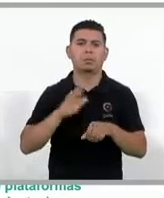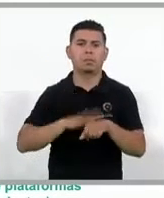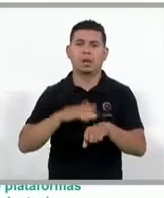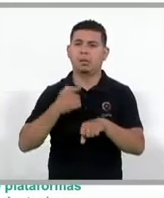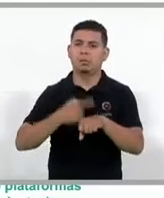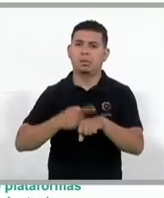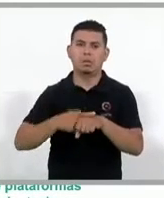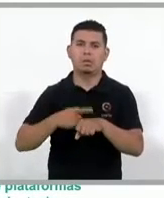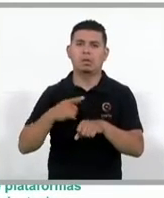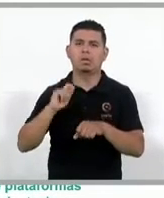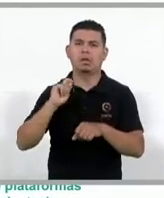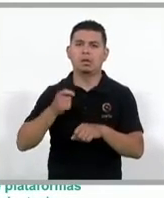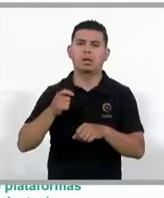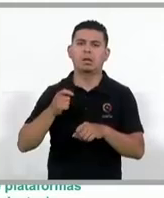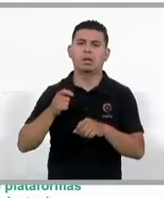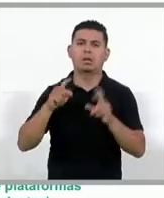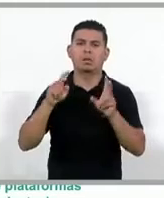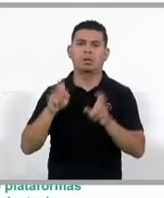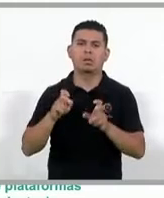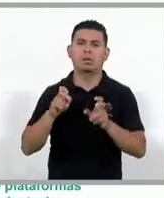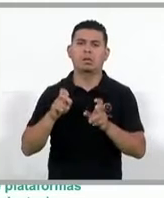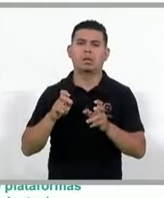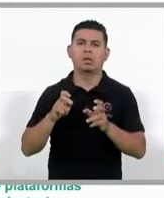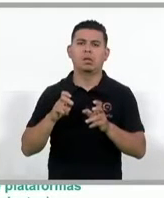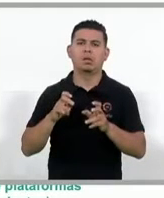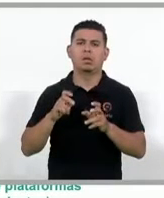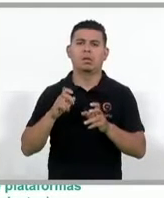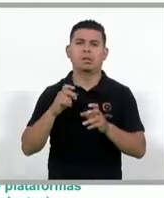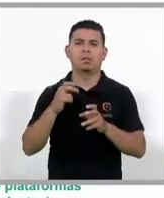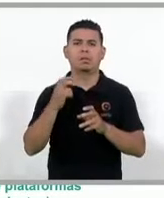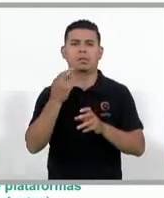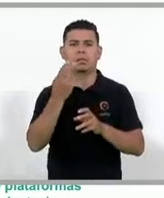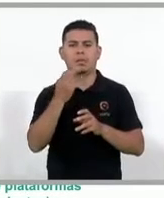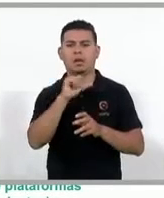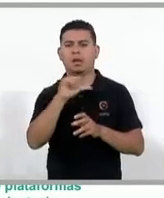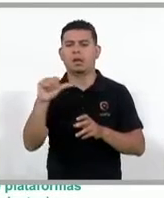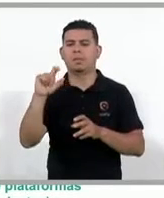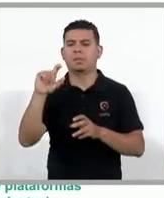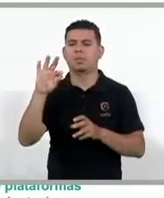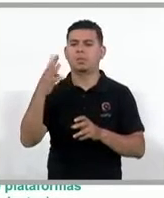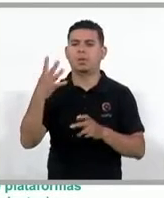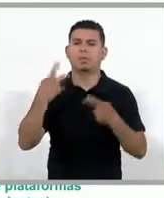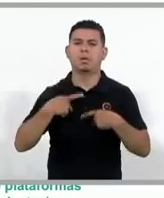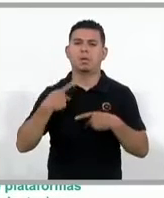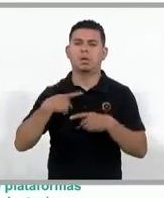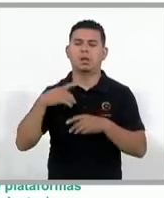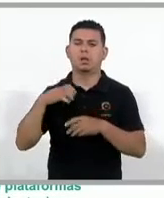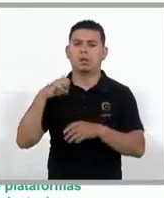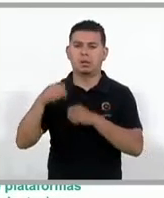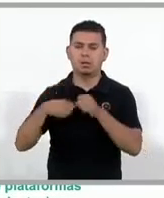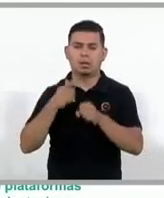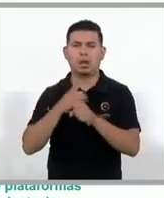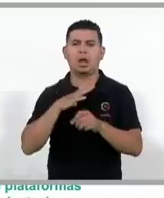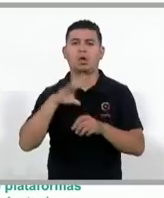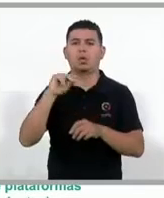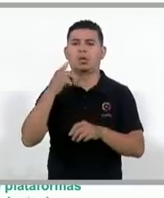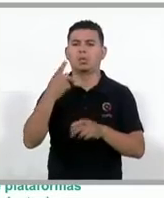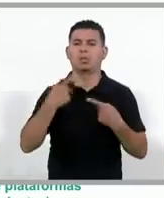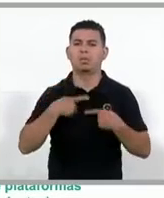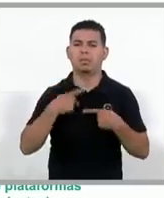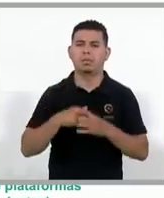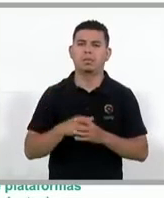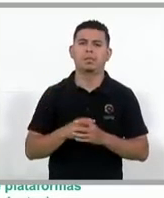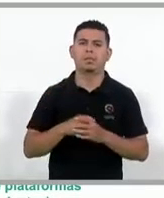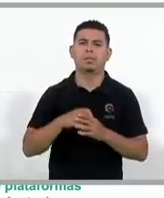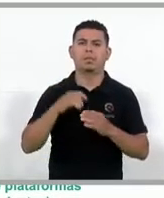afectado y relacionado al de 25 a 44 años con 81 casos seguido